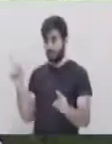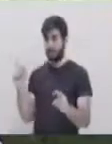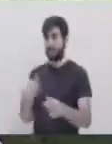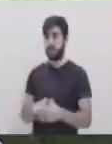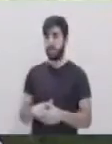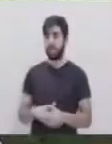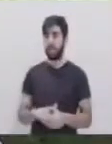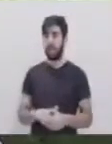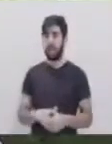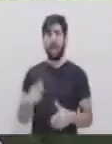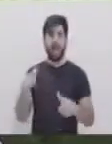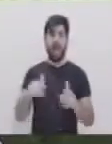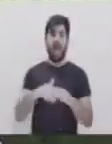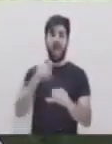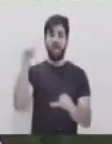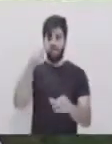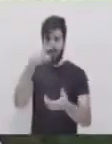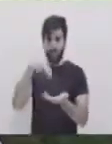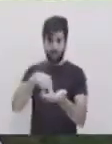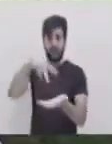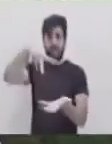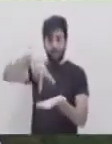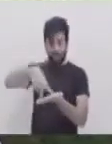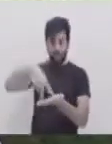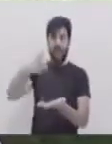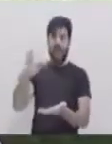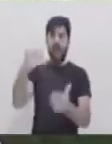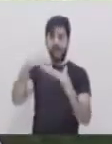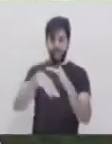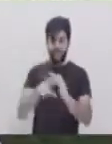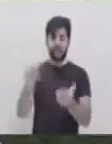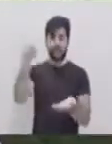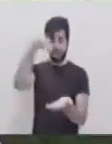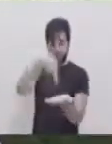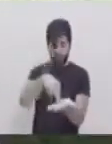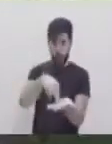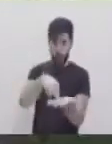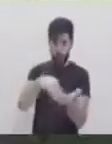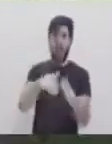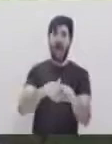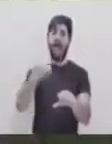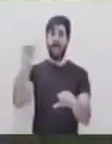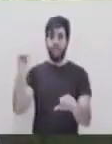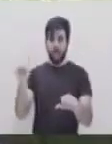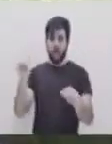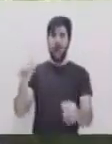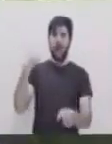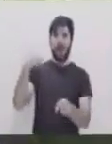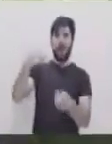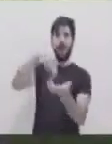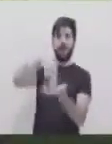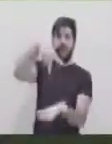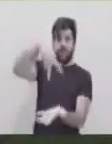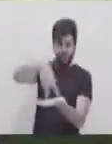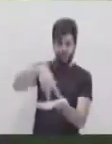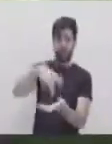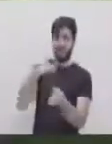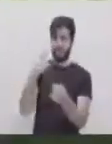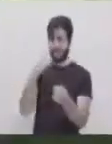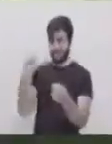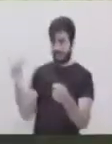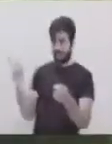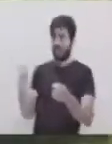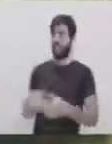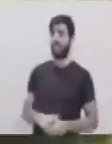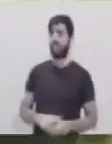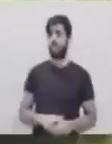Adentro. ¿Y el siguiente salto? Afuera. ¿El siguiente salto? Adentro. ¿El siguiente afuera?